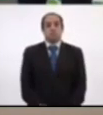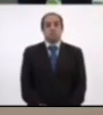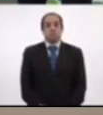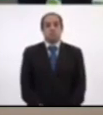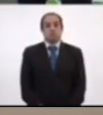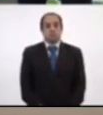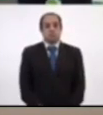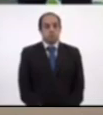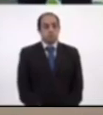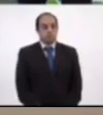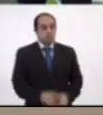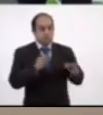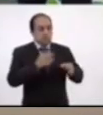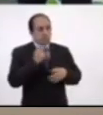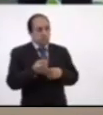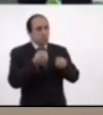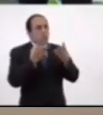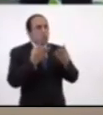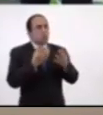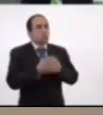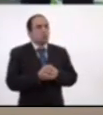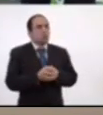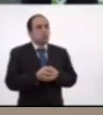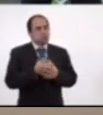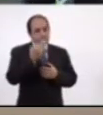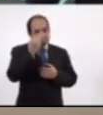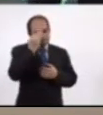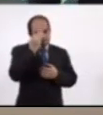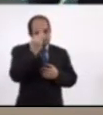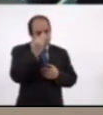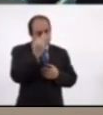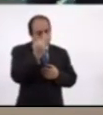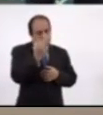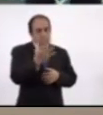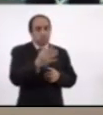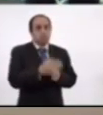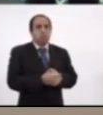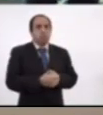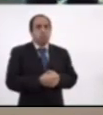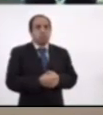Perfecto. Preguntarle cuánto se tardarán pues